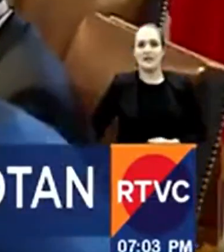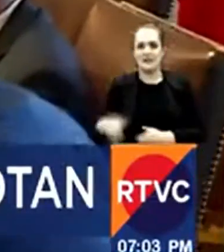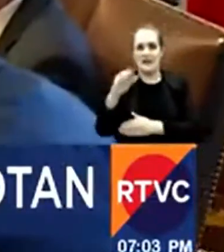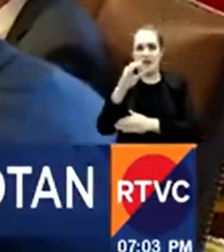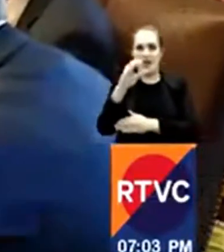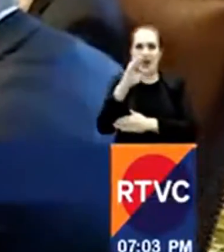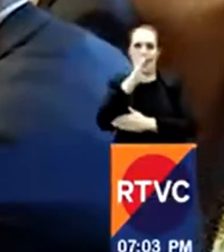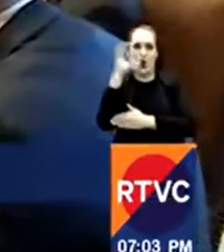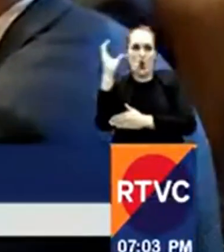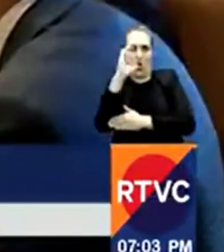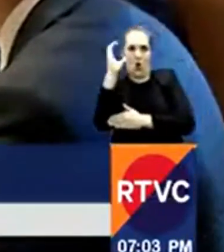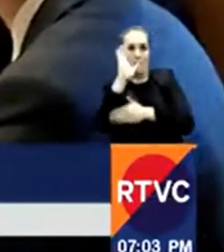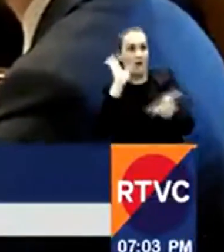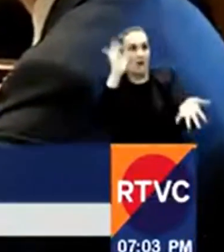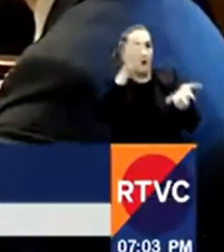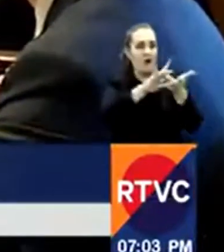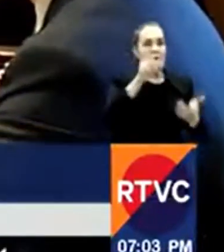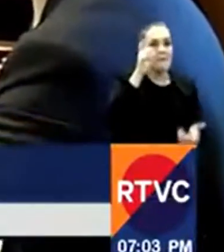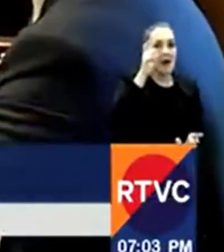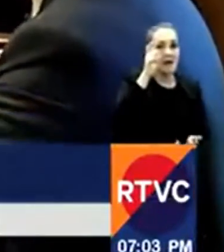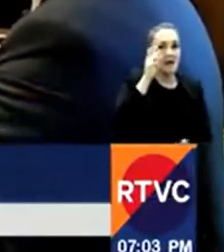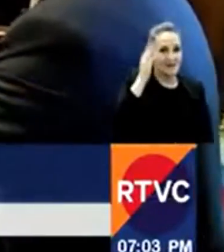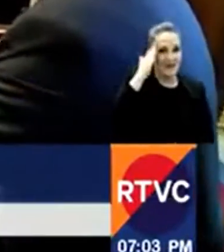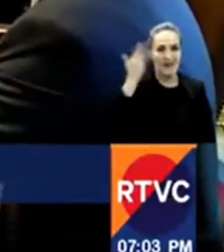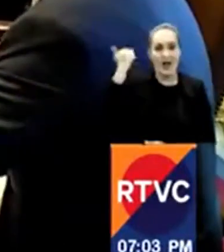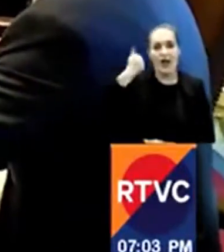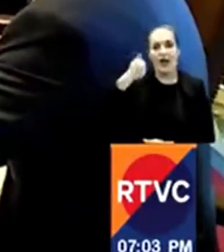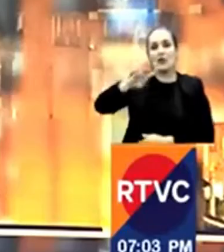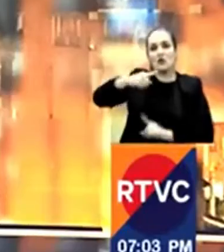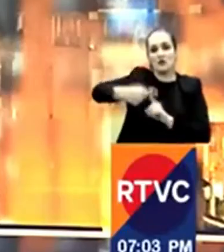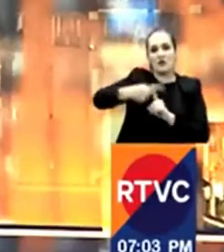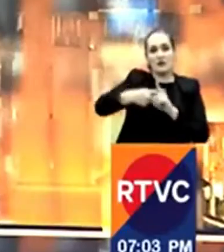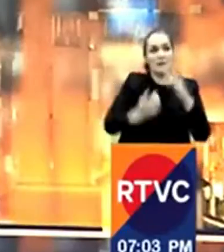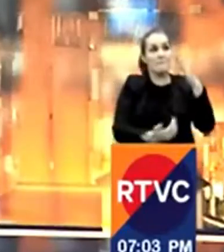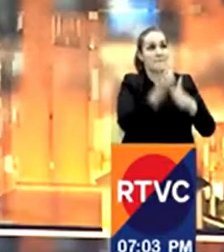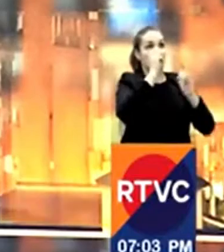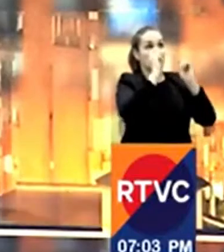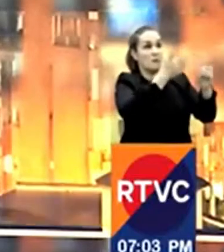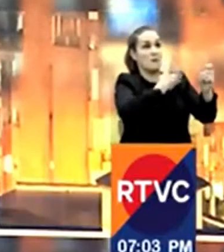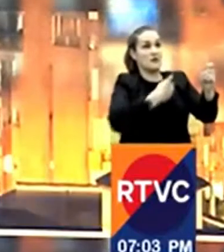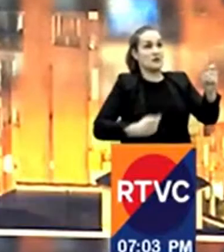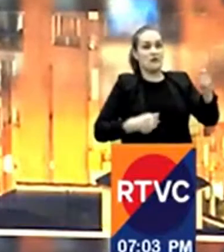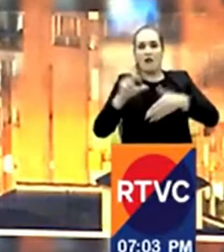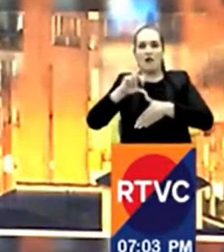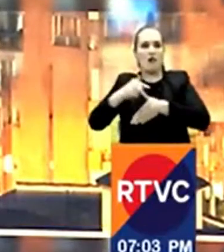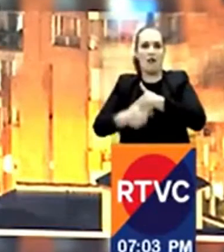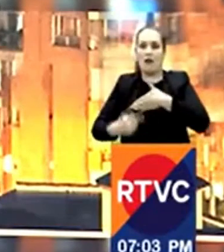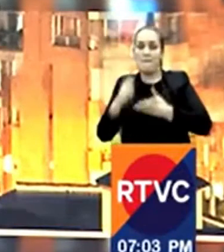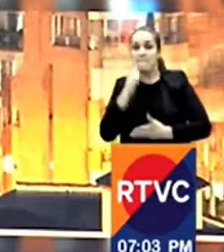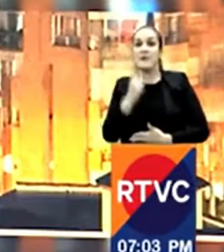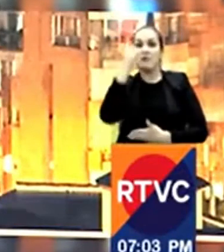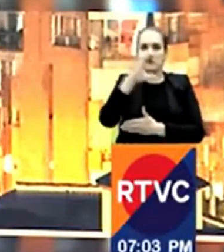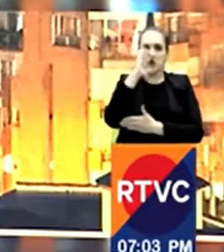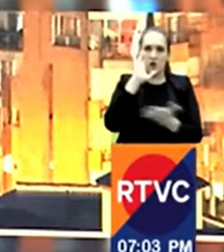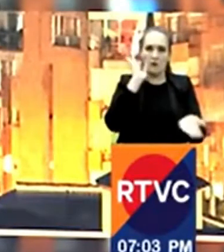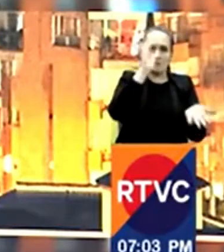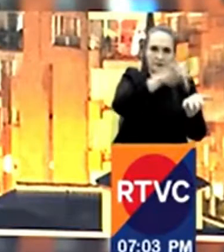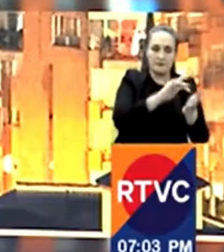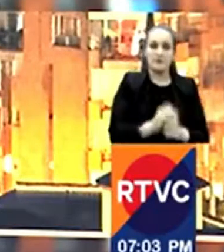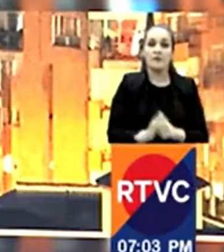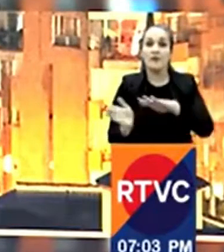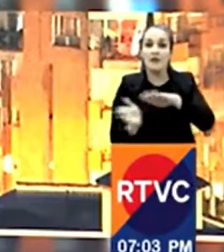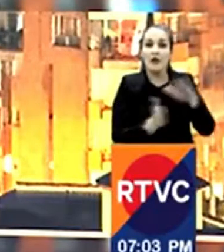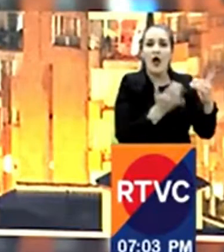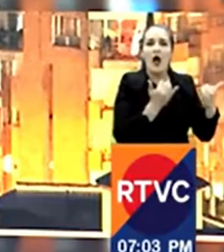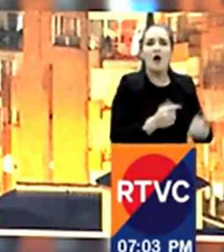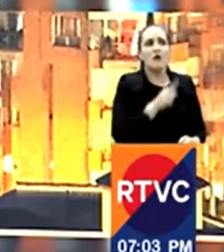Joe Biden, quien llegó a la Casa Blanca hace 14 meses. El presidente Iván Duque se refirió a las reuniones que ha tenido el gobierno de